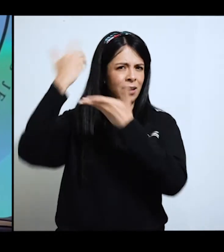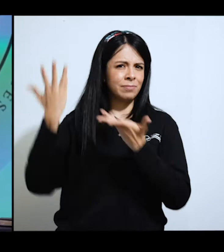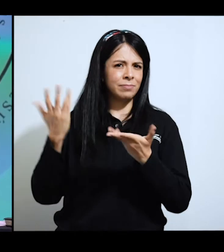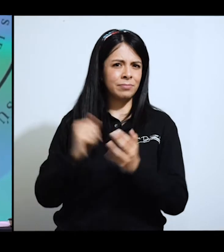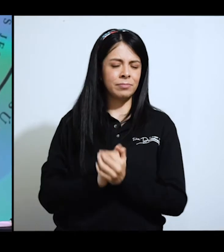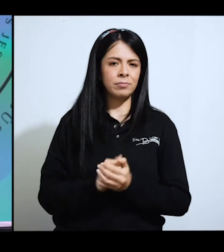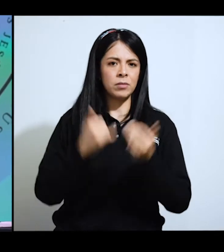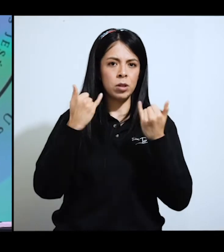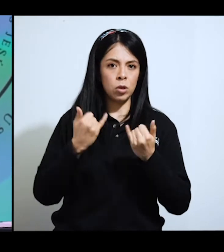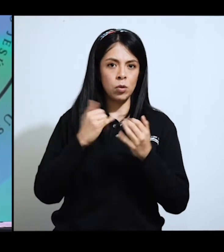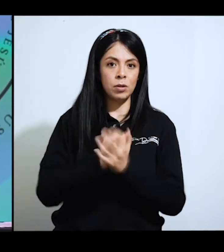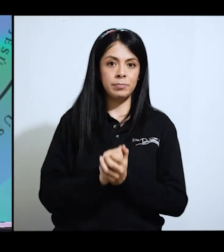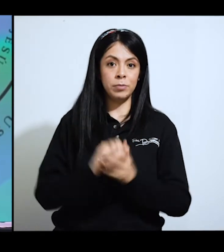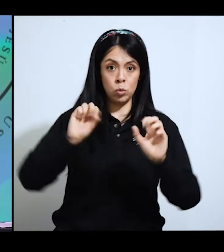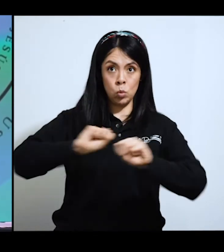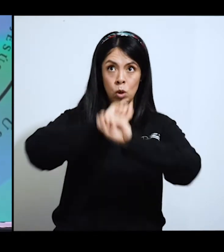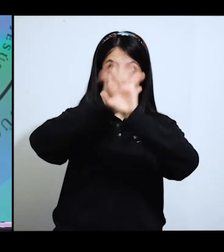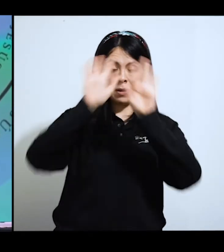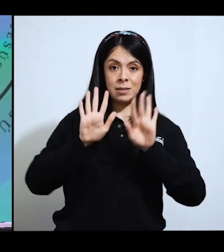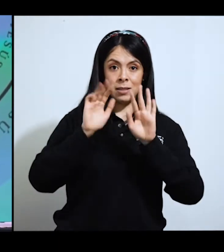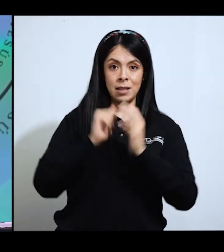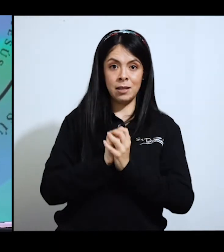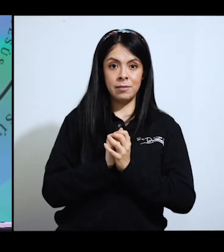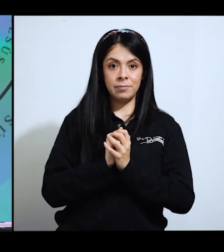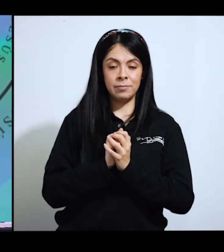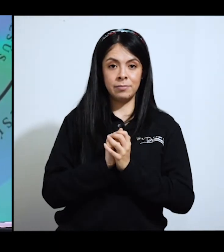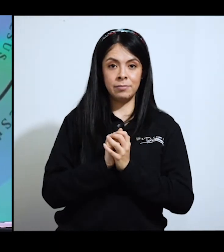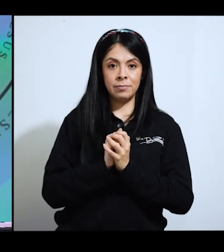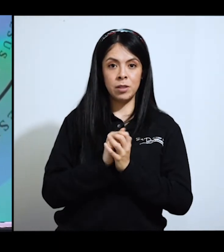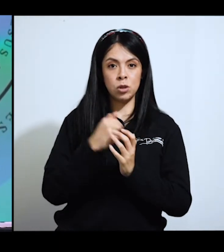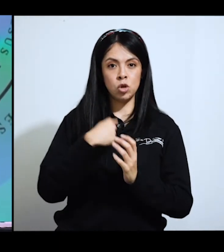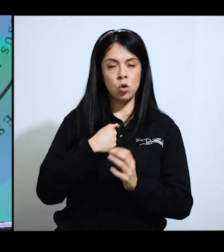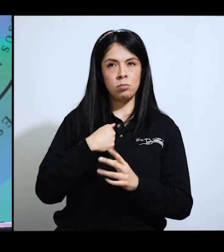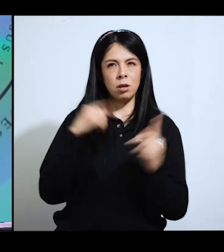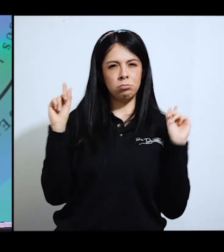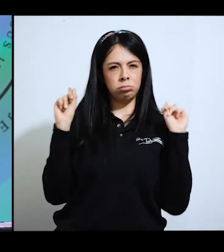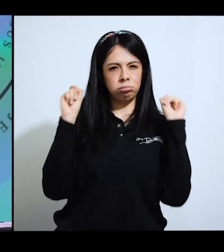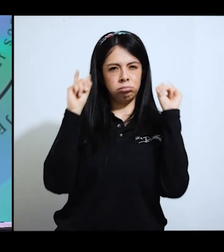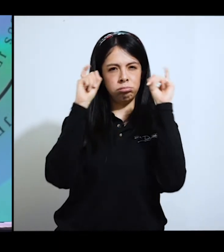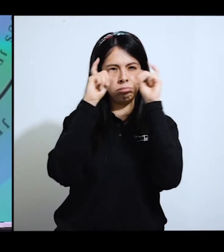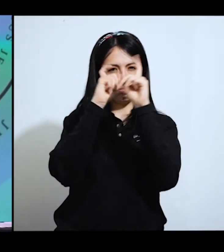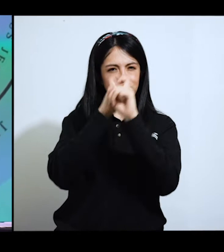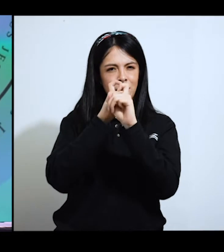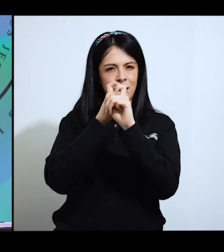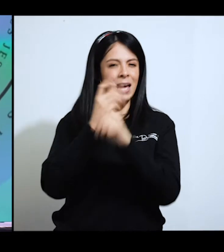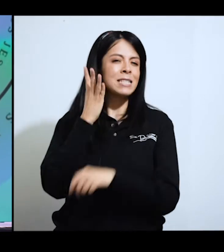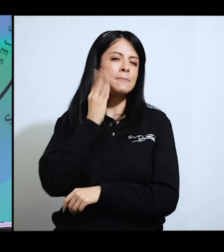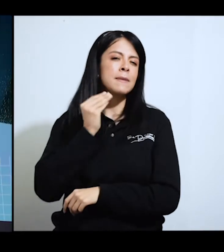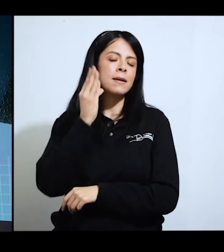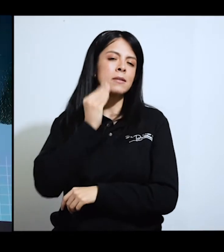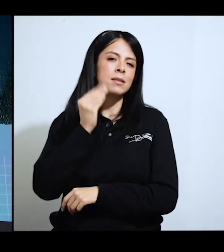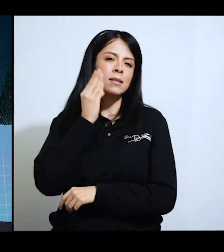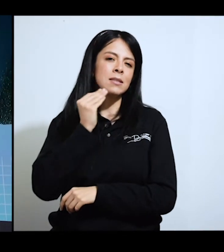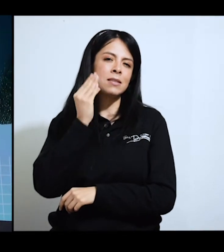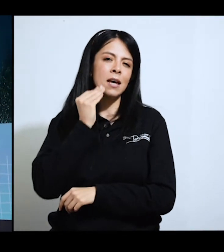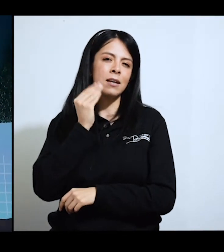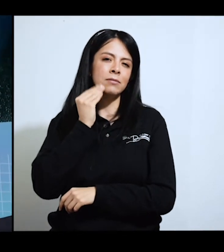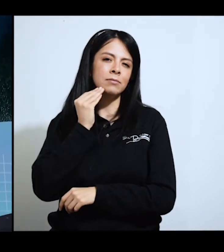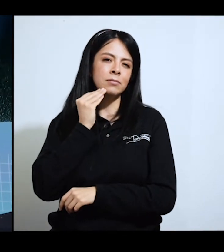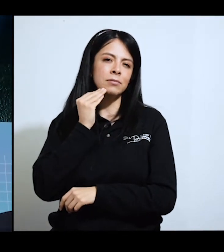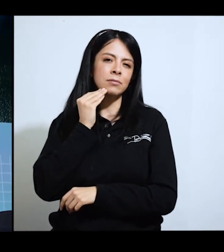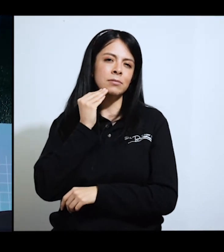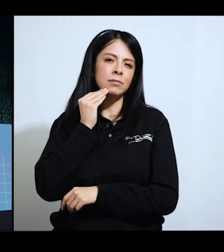esa mañana, mientras yo meditaba en mi experiencia de la noche